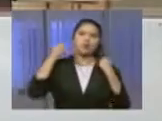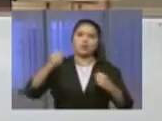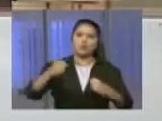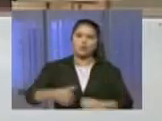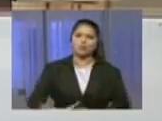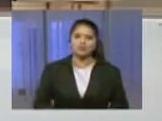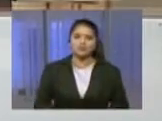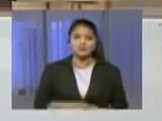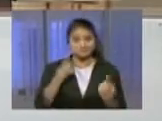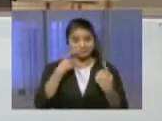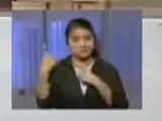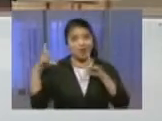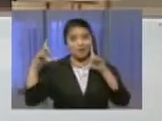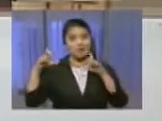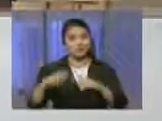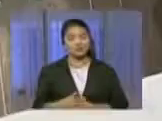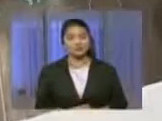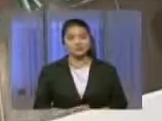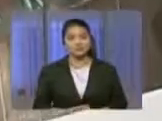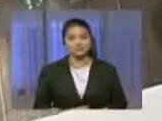la foto mira